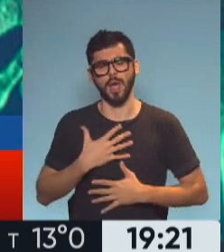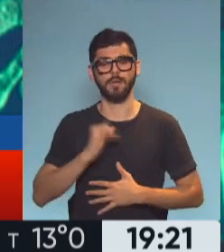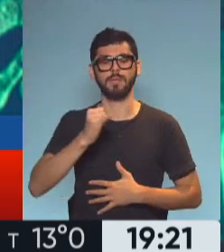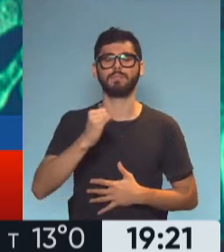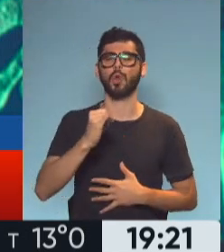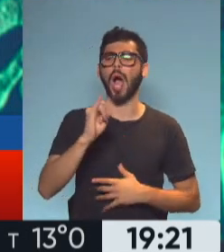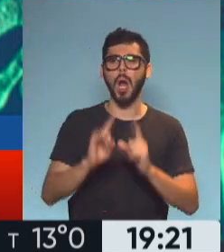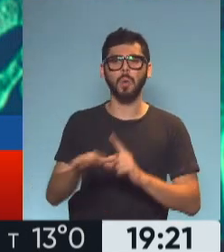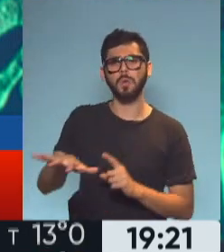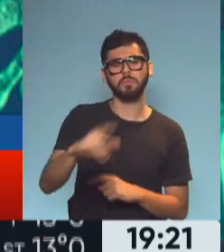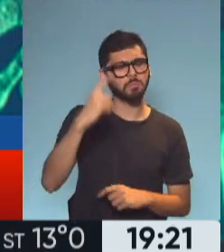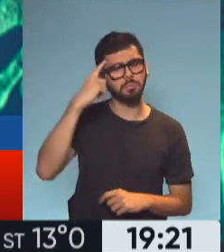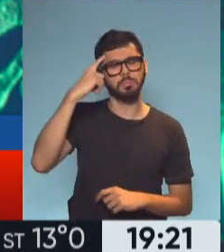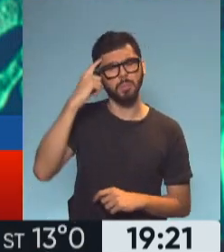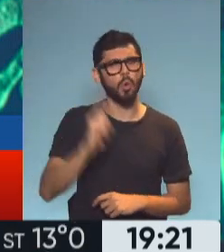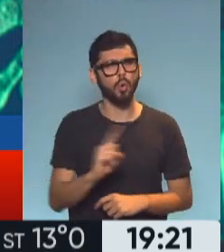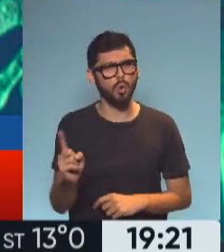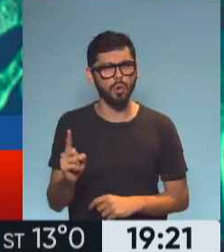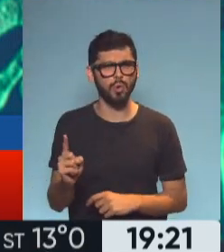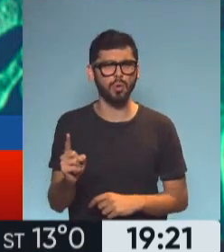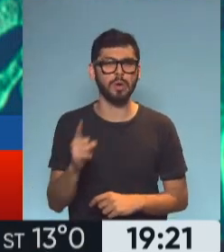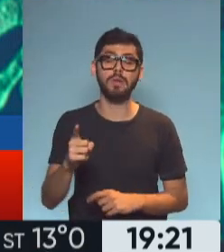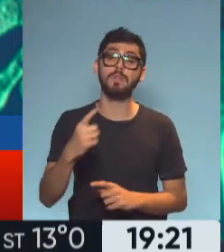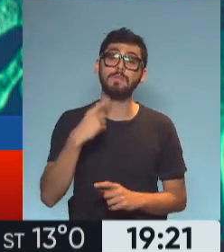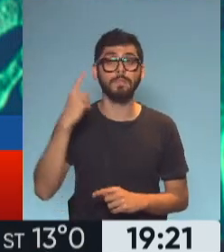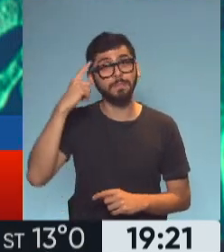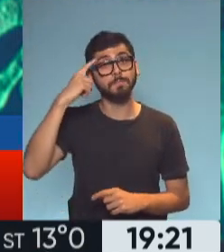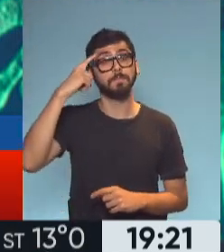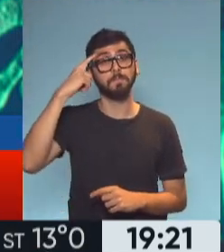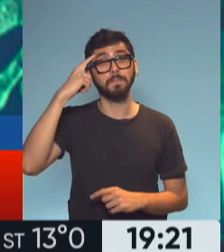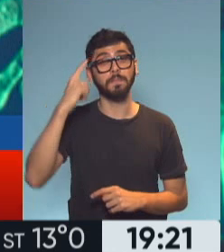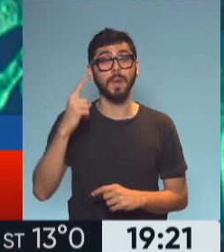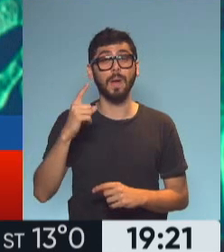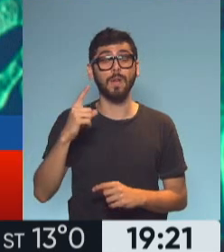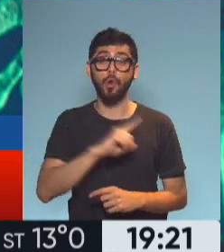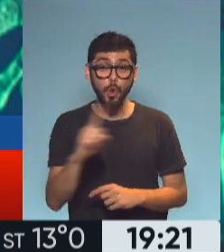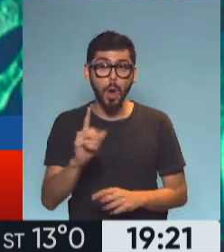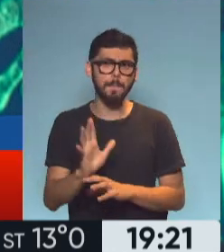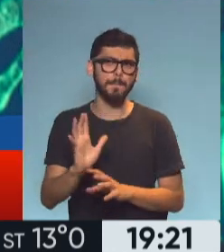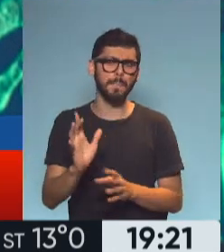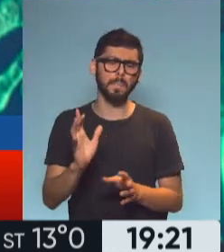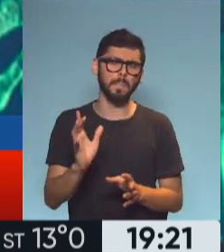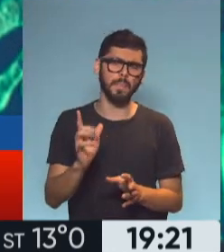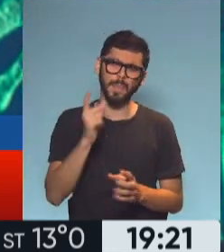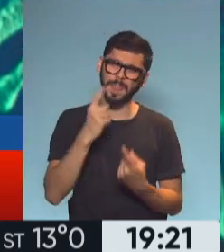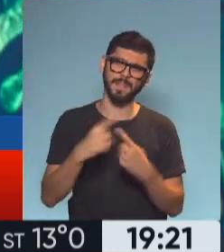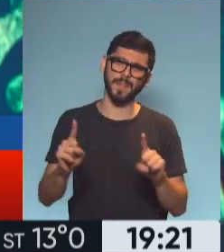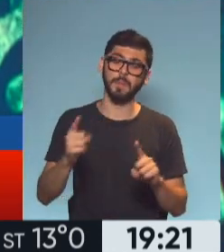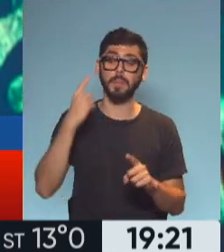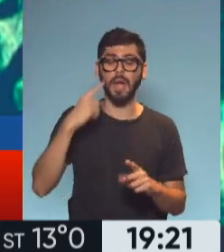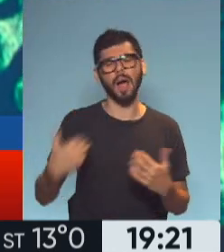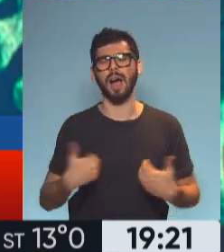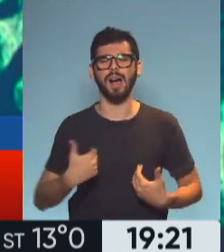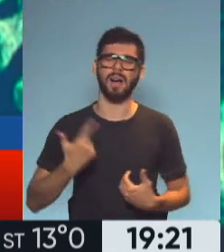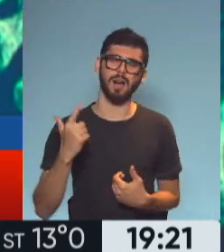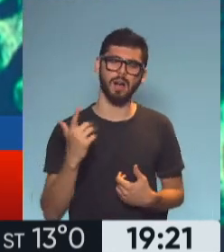no toma conciencia no se hizo es diferente no toma dimensión porque igual a lo mejor cree que no le toca de cerca porque a lo mejor